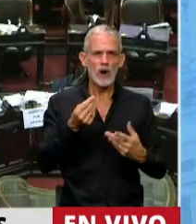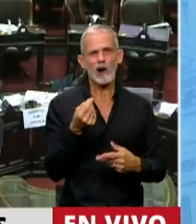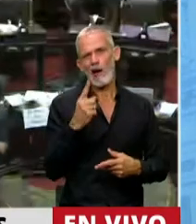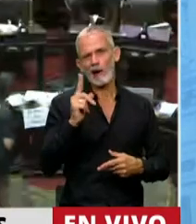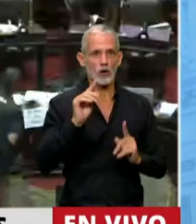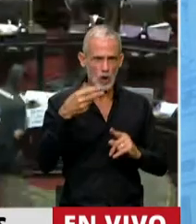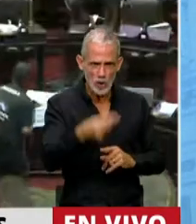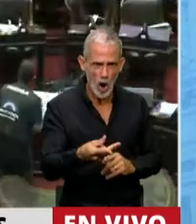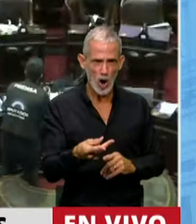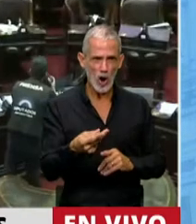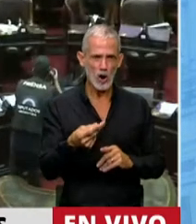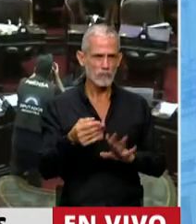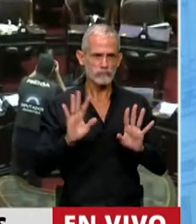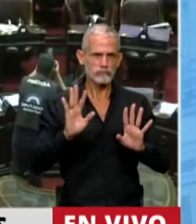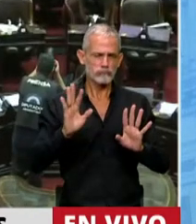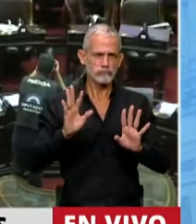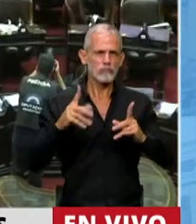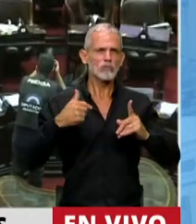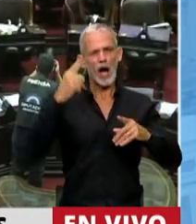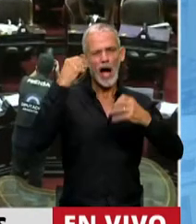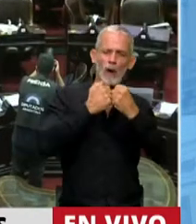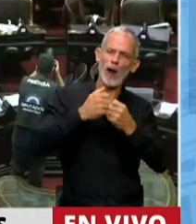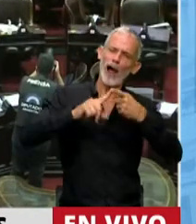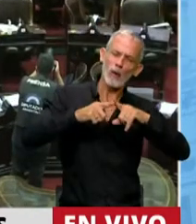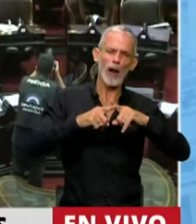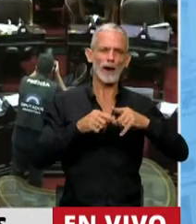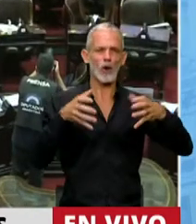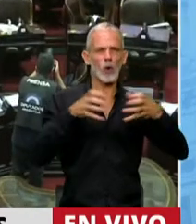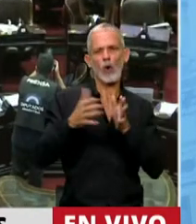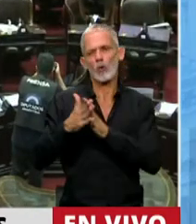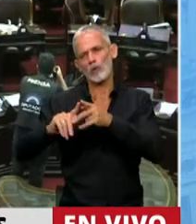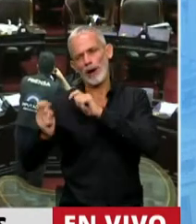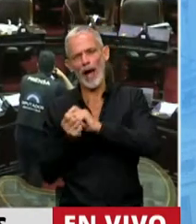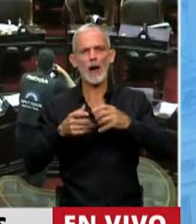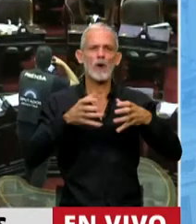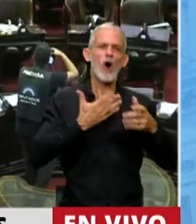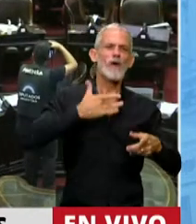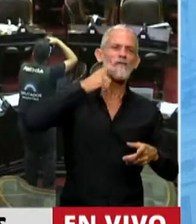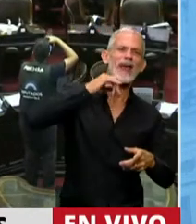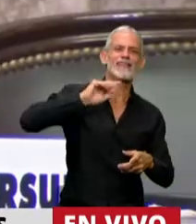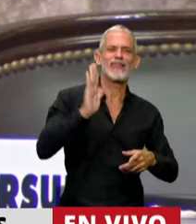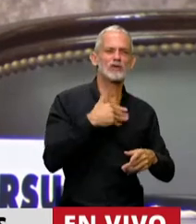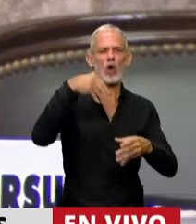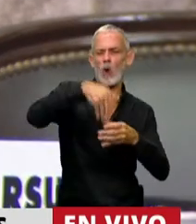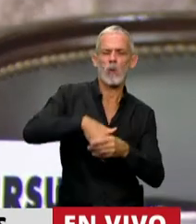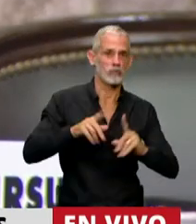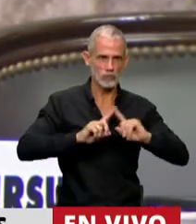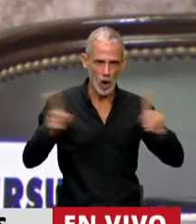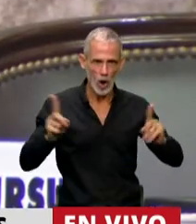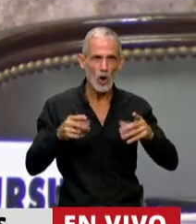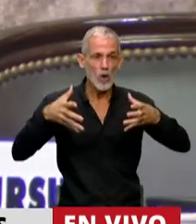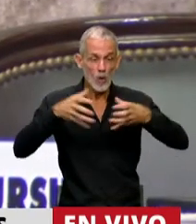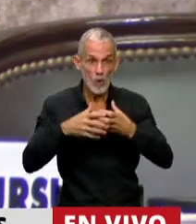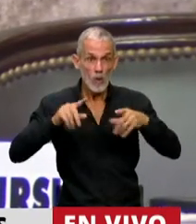Categóricamente en contra. Sáquenos, presidente, del famoso consenso, Frente de Todos, Junto por el Cambio, que votan este proyecto. El Frente de